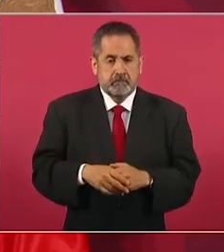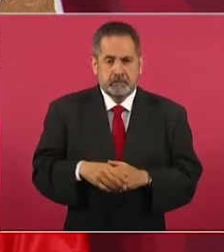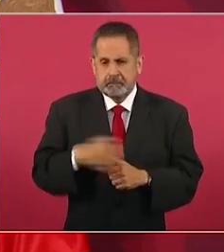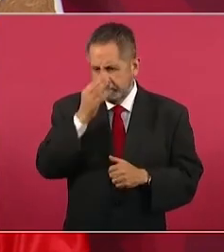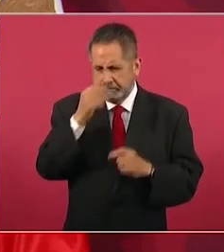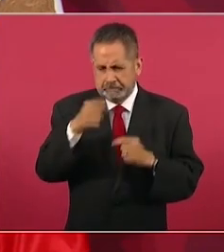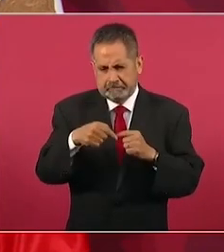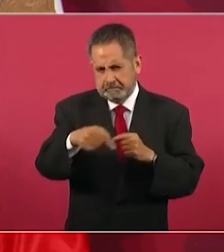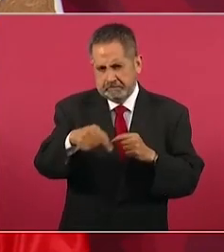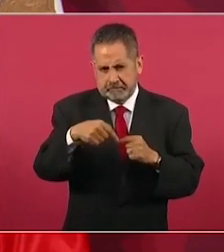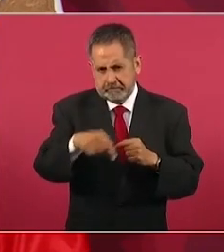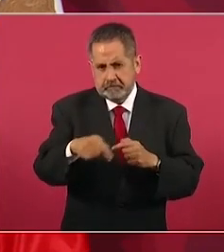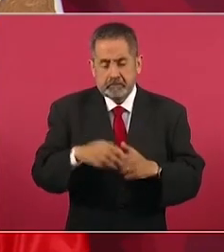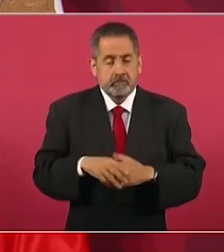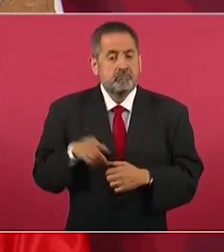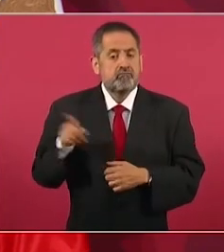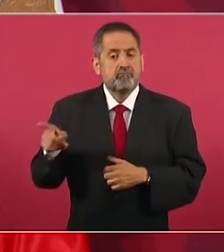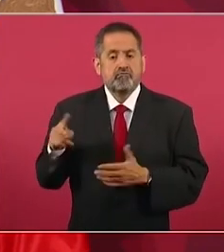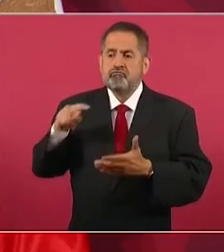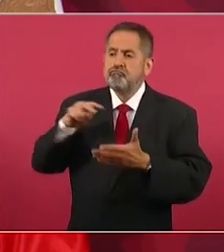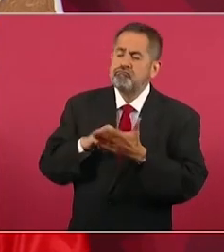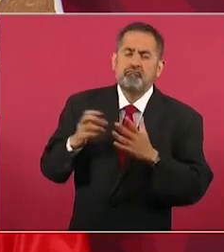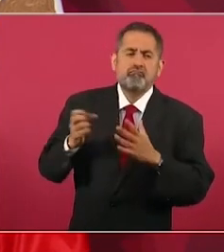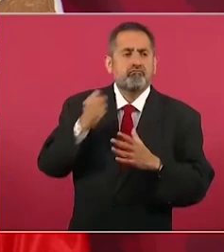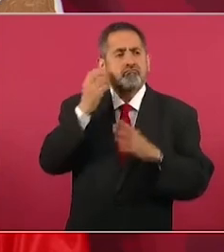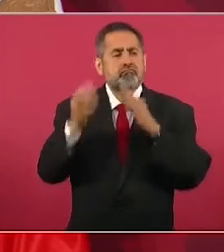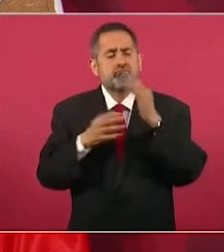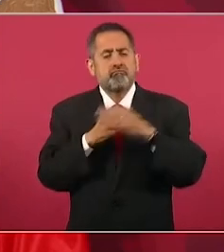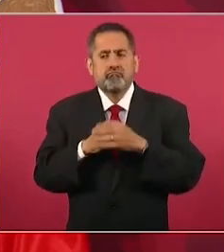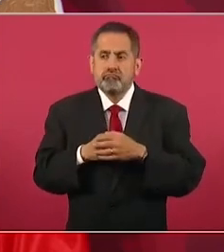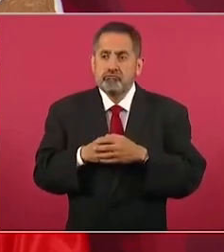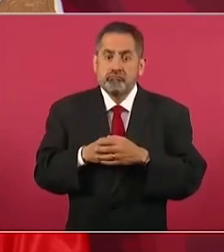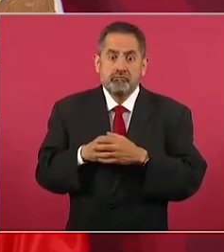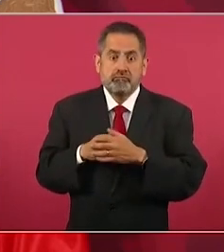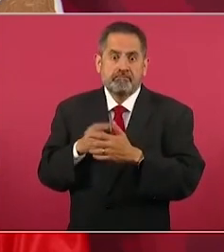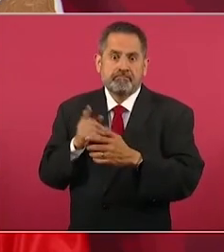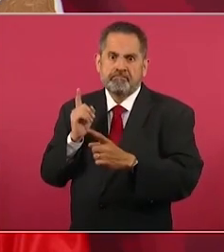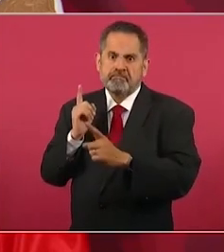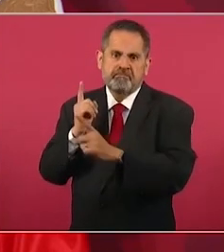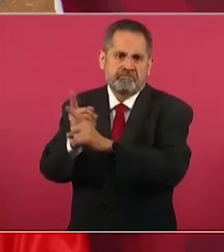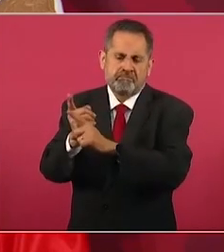pronto, y él estaba participando en un acto y fue agredido.